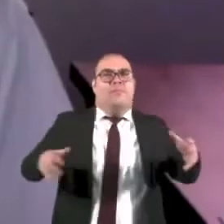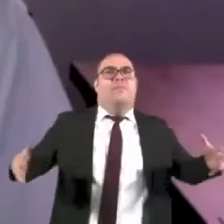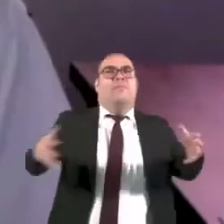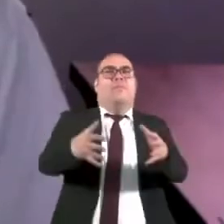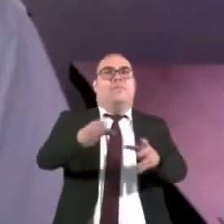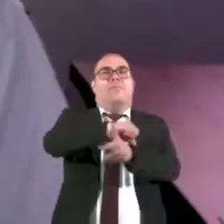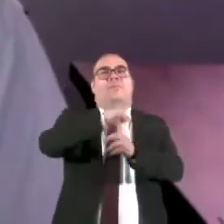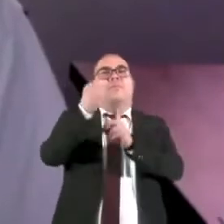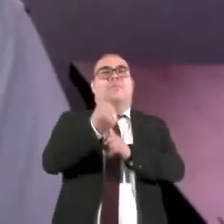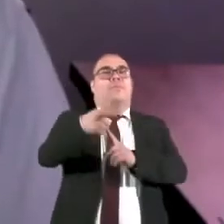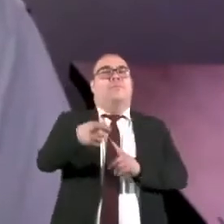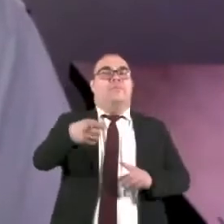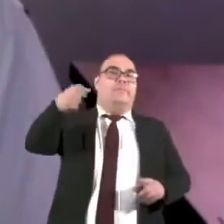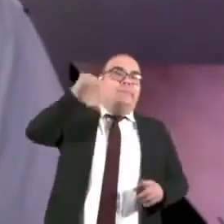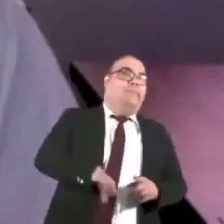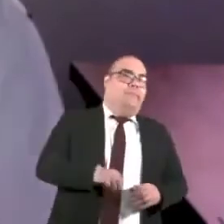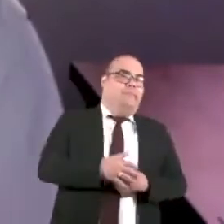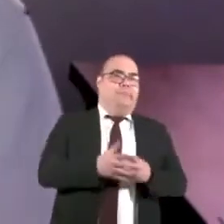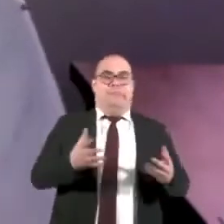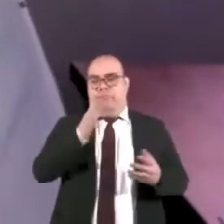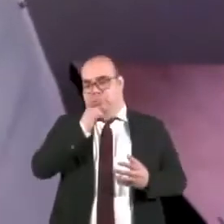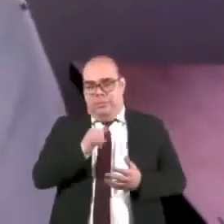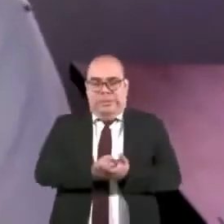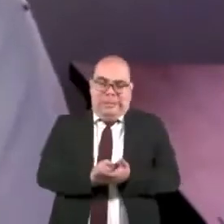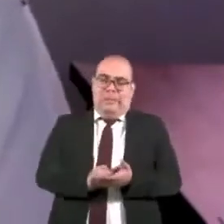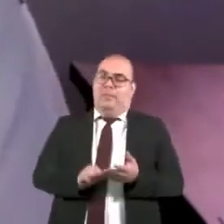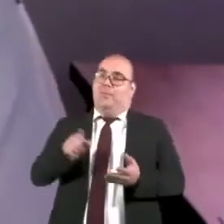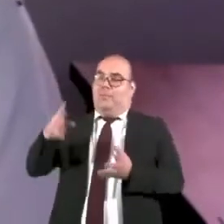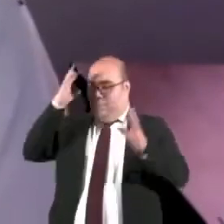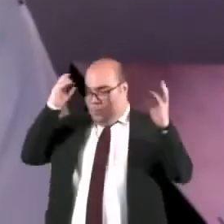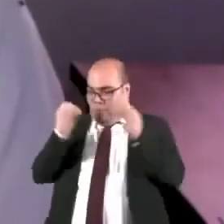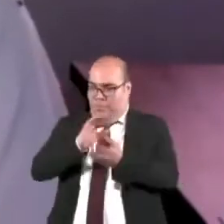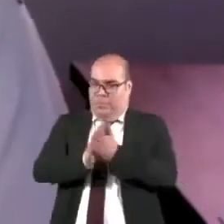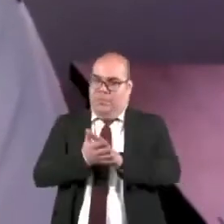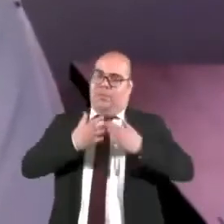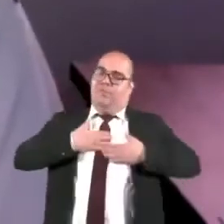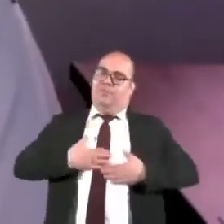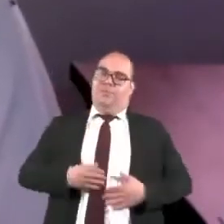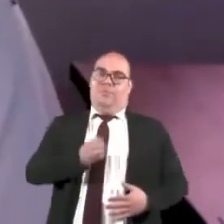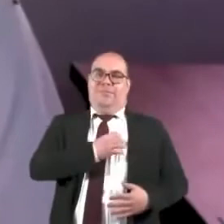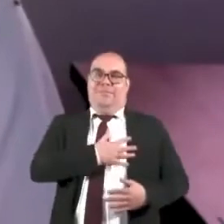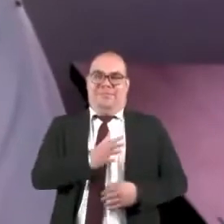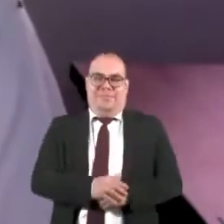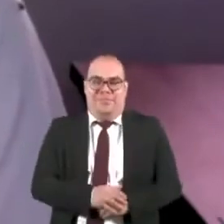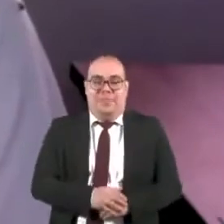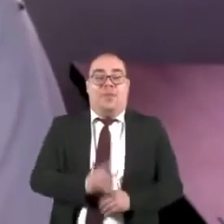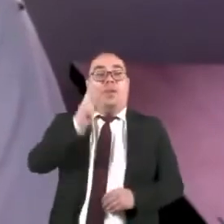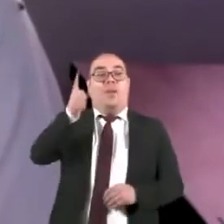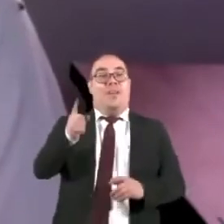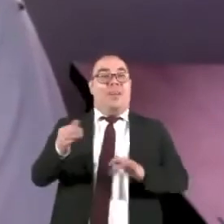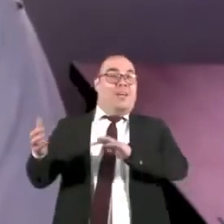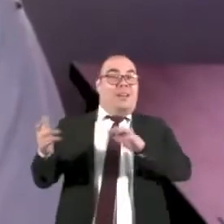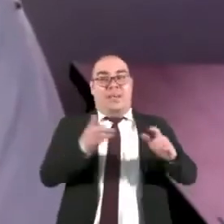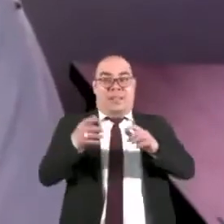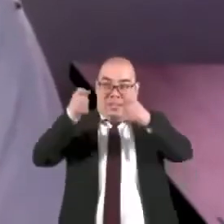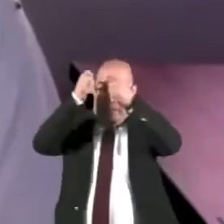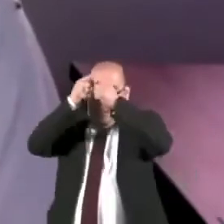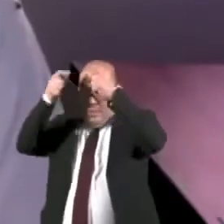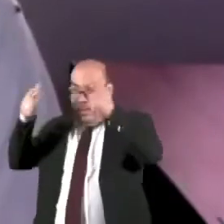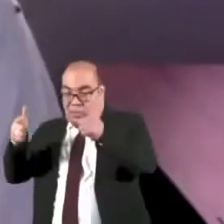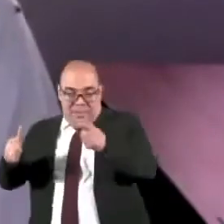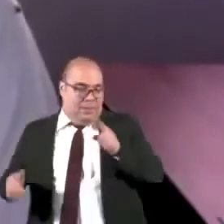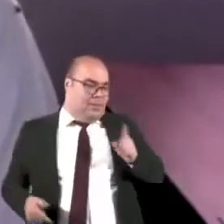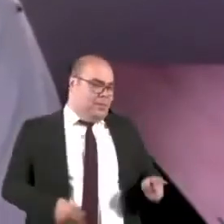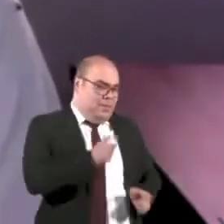gran responsabilidad de explicar al país que la causa del conflicto armado radica en la violencia ejercida por el Estado colombiano contra los